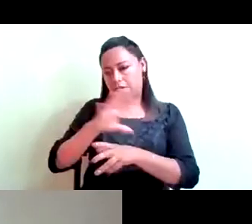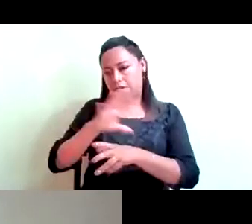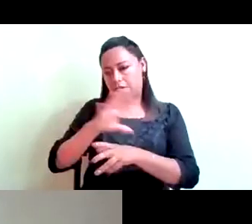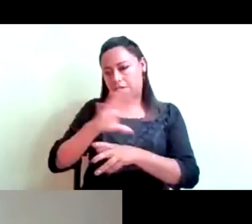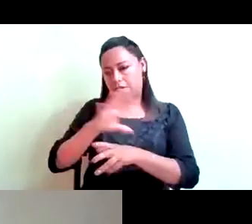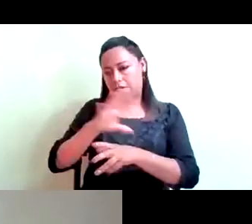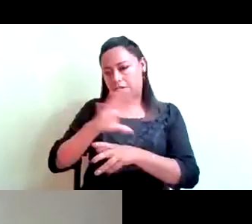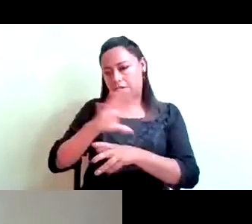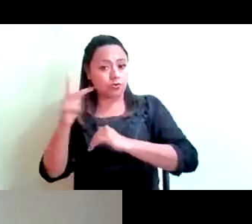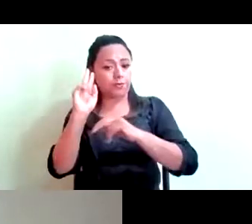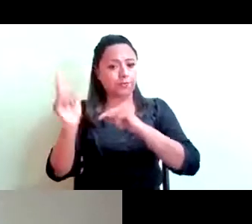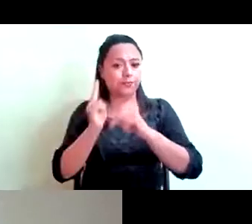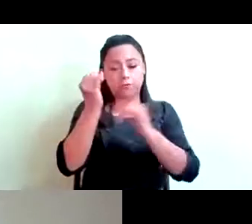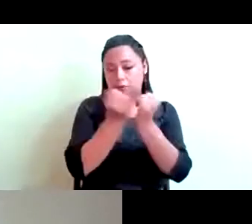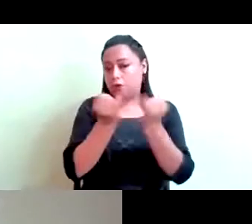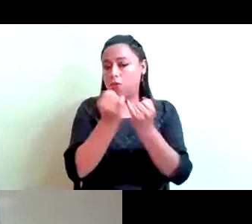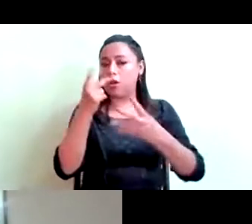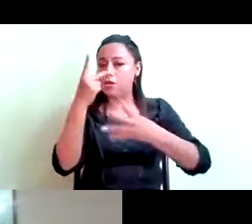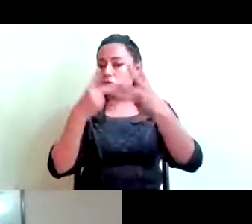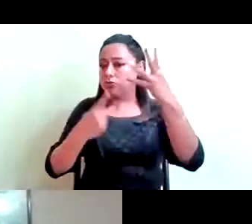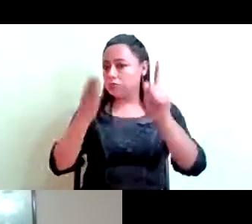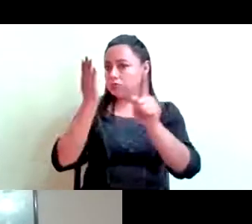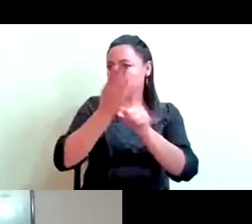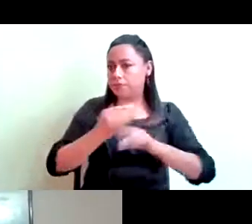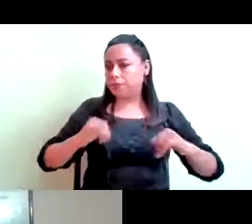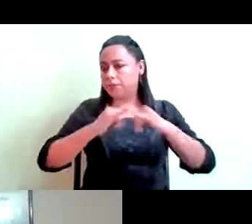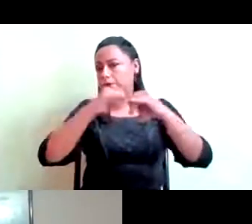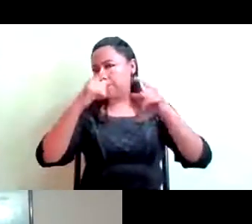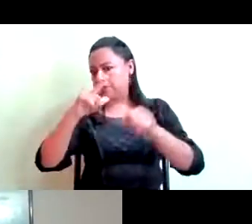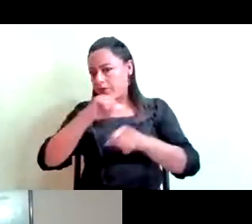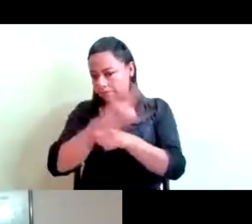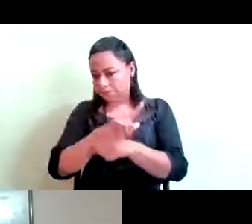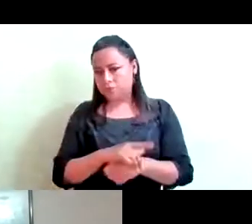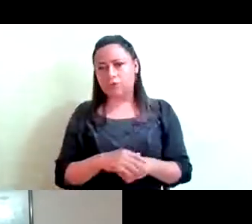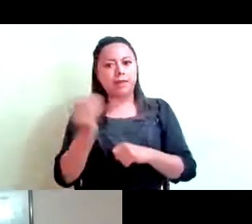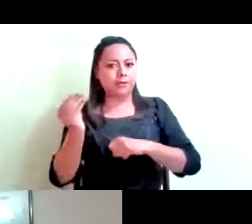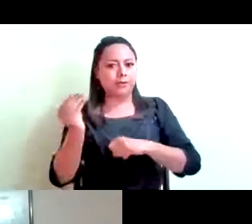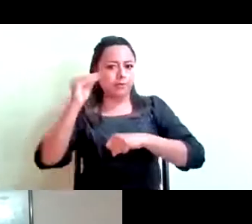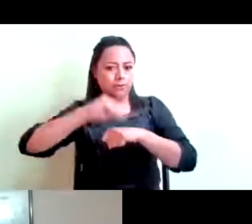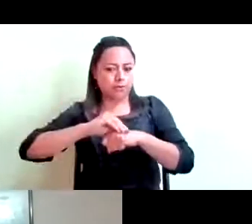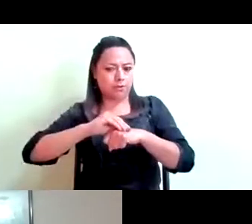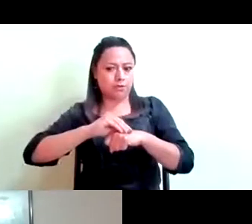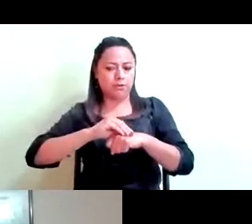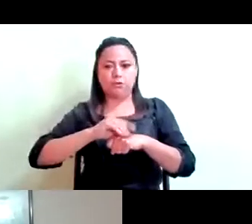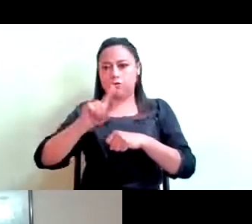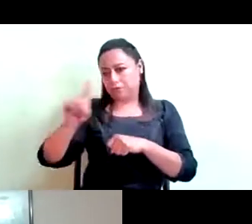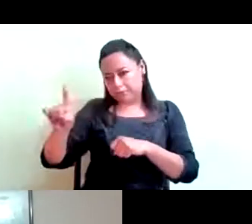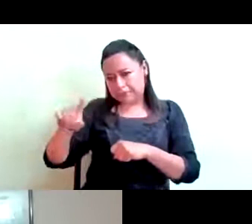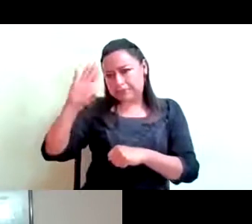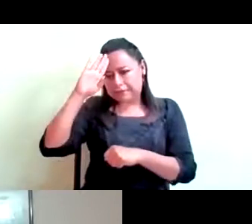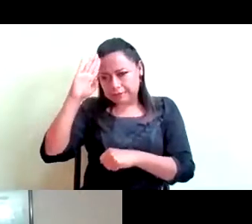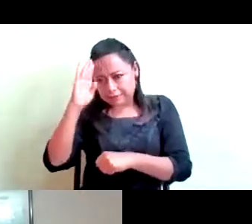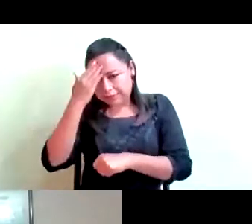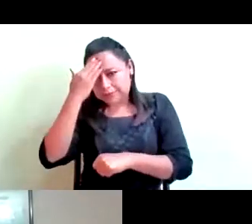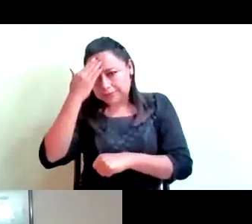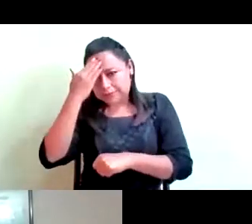propósitos institucionales, anexarle ahí la palabra, consideren implementar en los planes